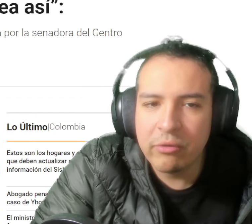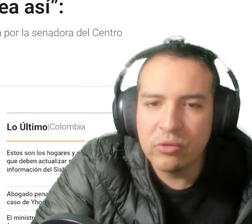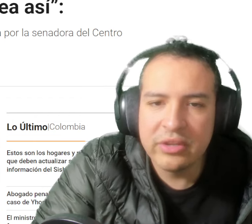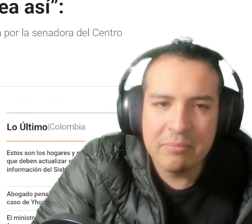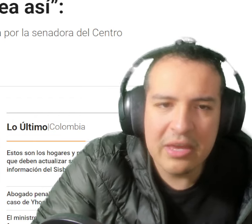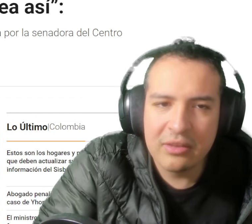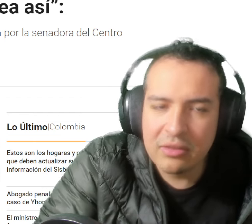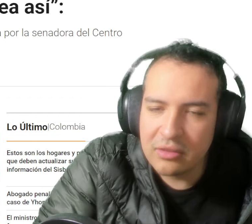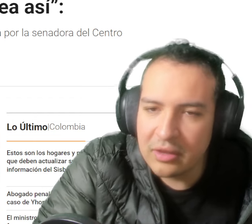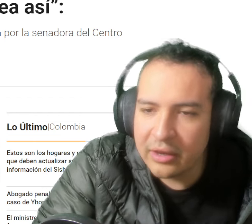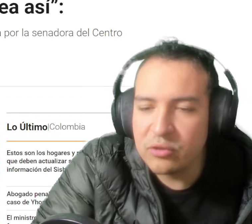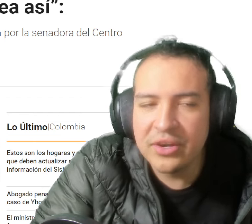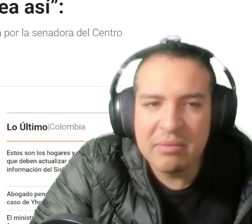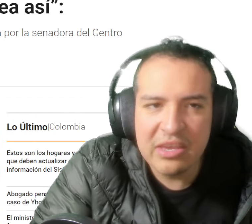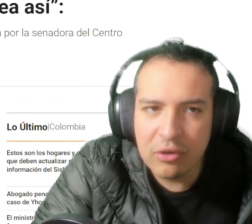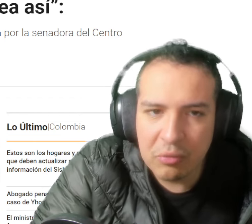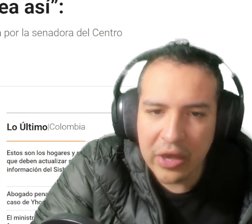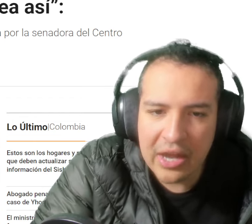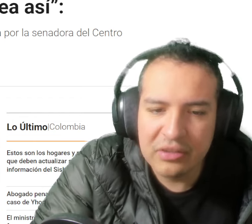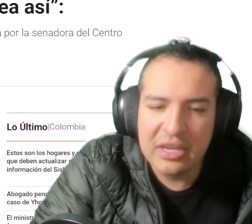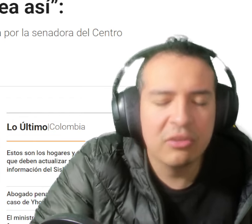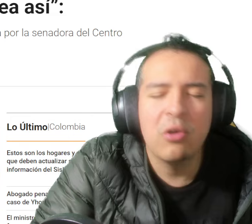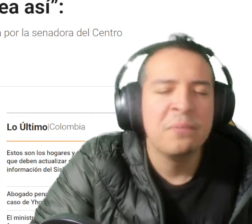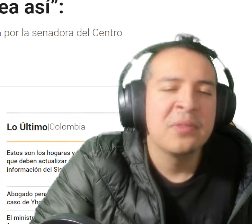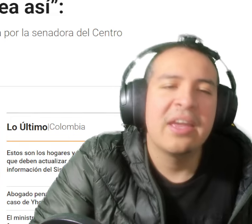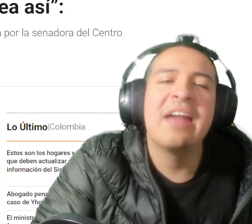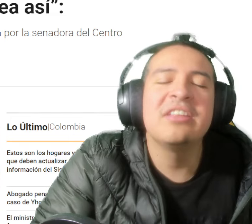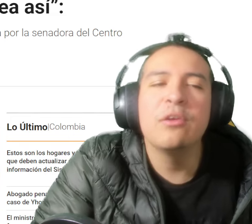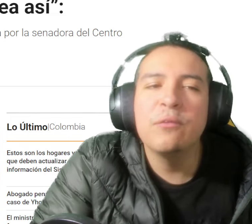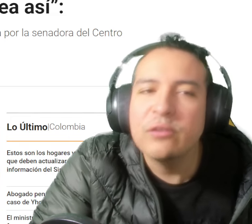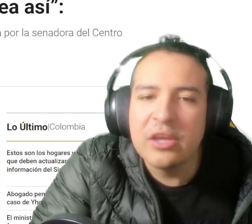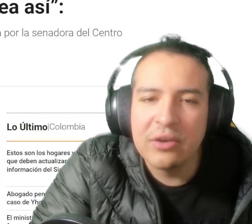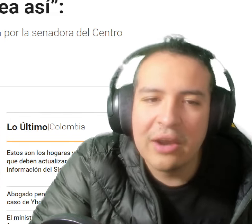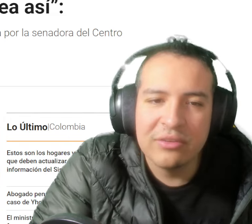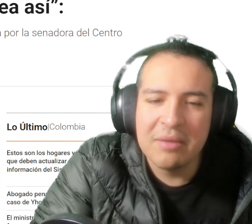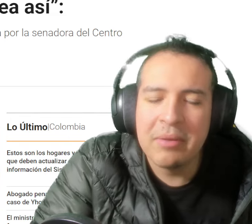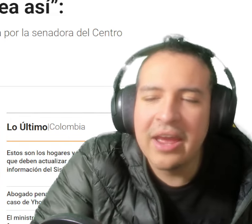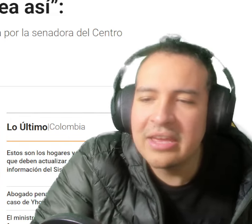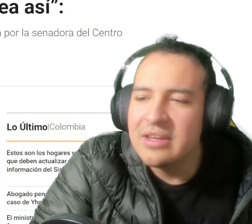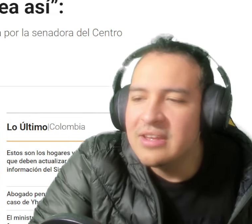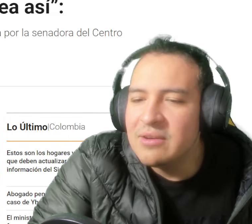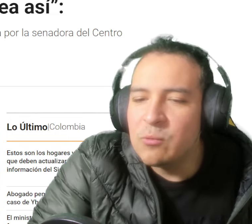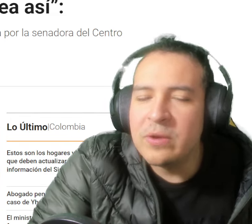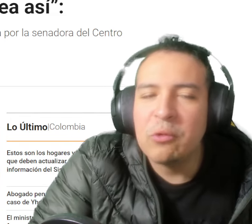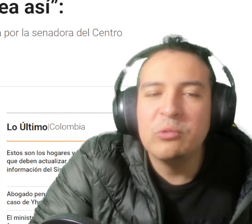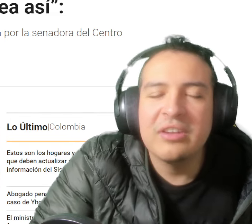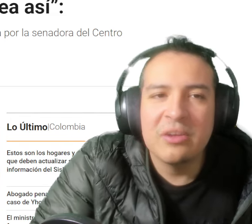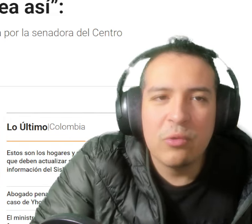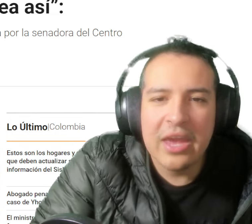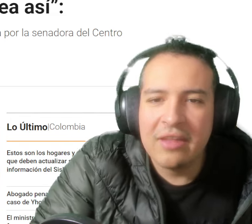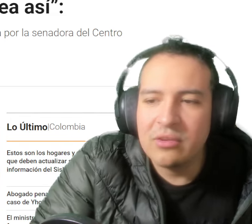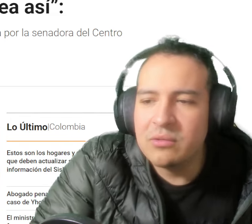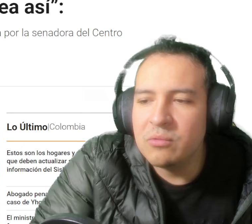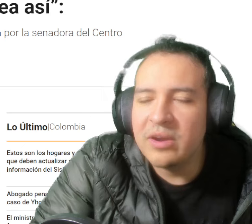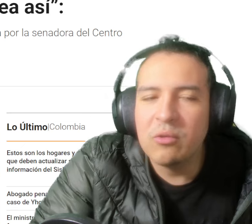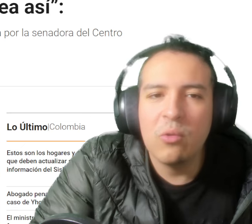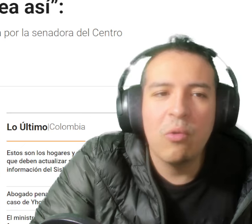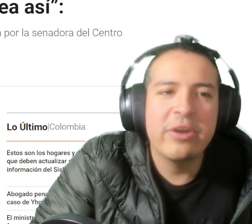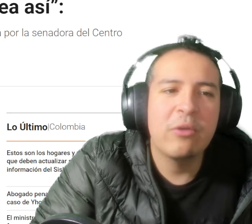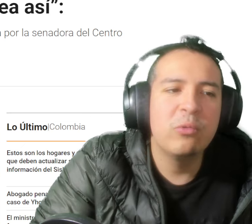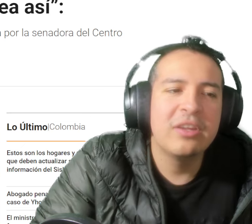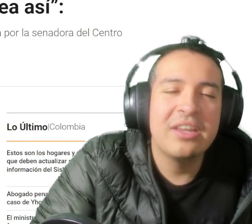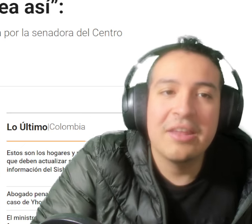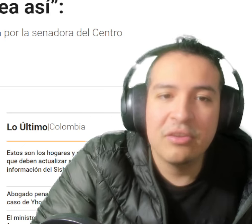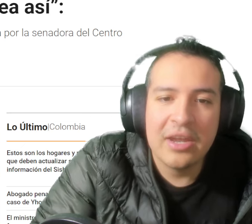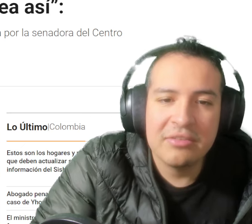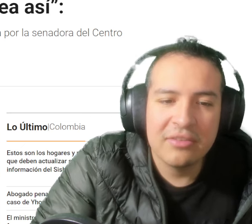Has votado en contra mí en contra de mí ya no te voy a dejar salir No a así no funciona no siempre hay una excusa de seguridad no o